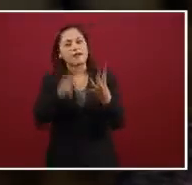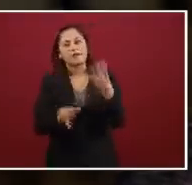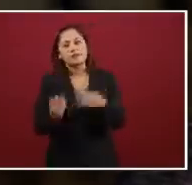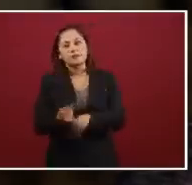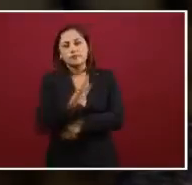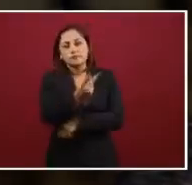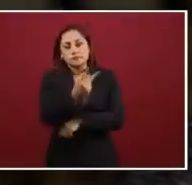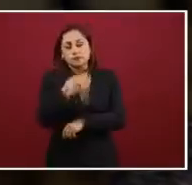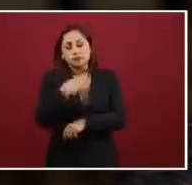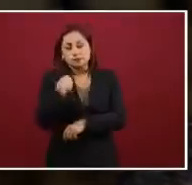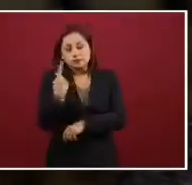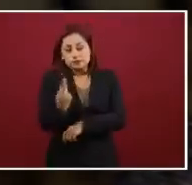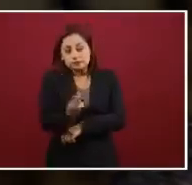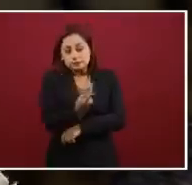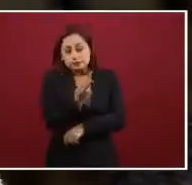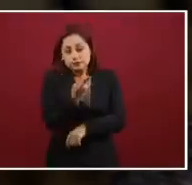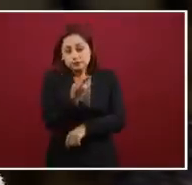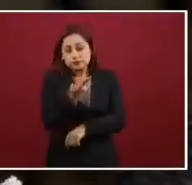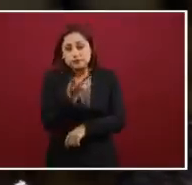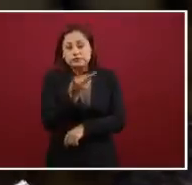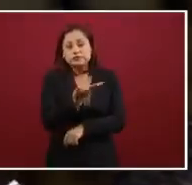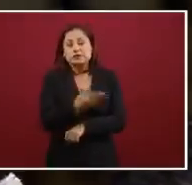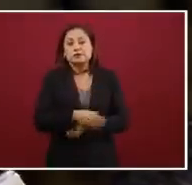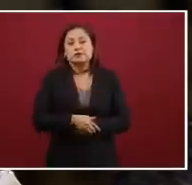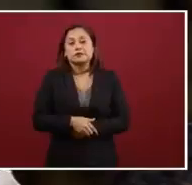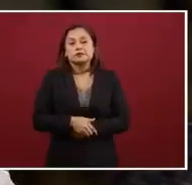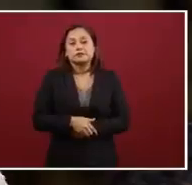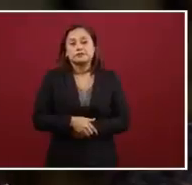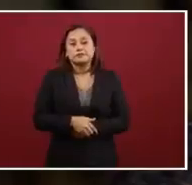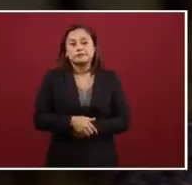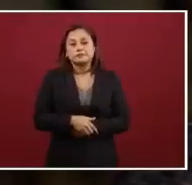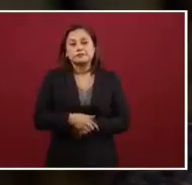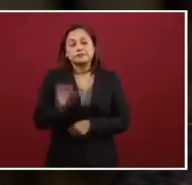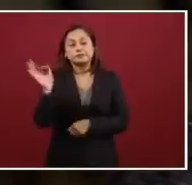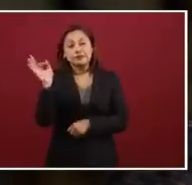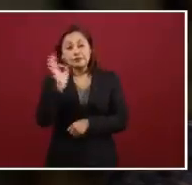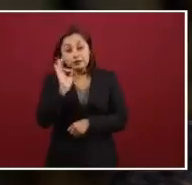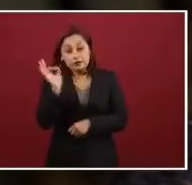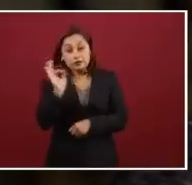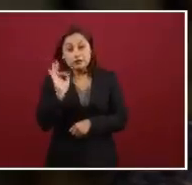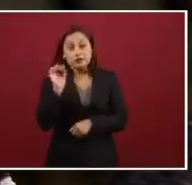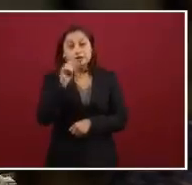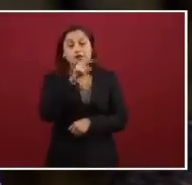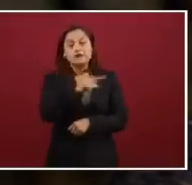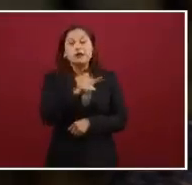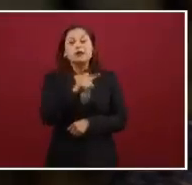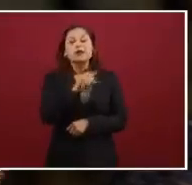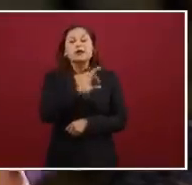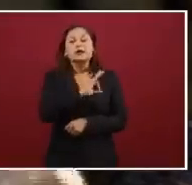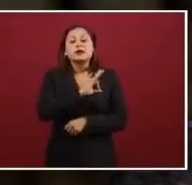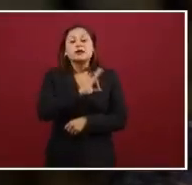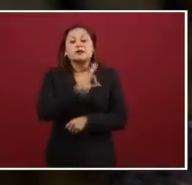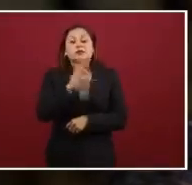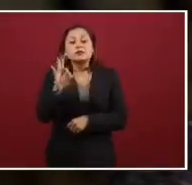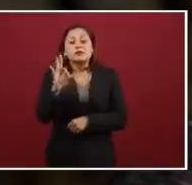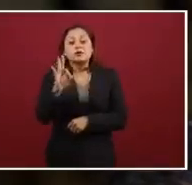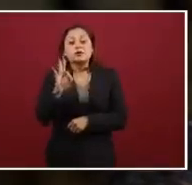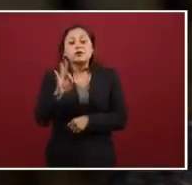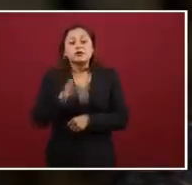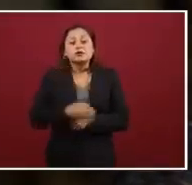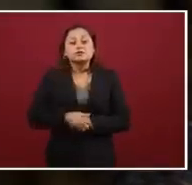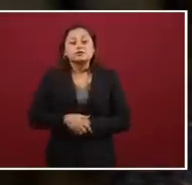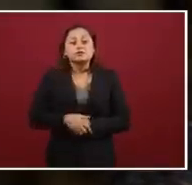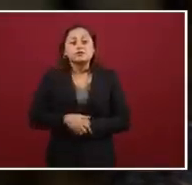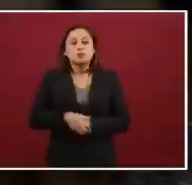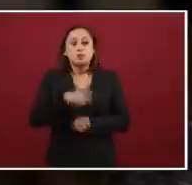¿podría haber modo de que se pasaran los cintillos con todo lo que usted dice, con todo